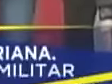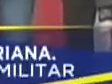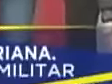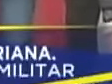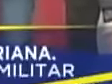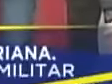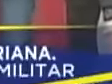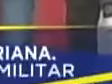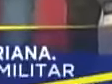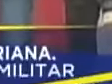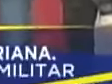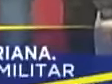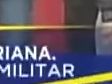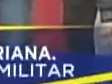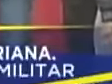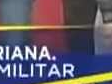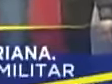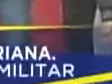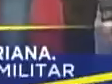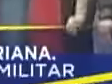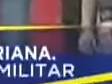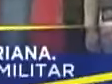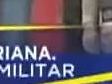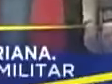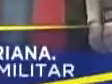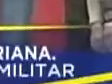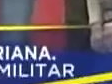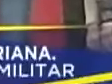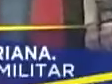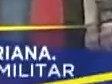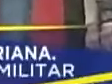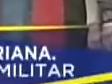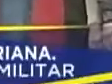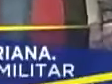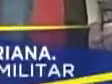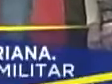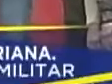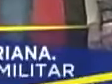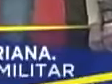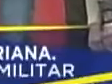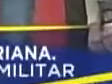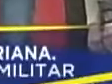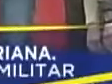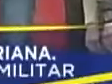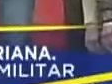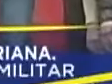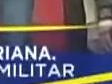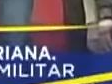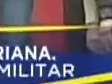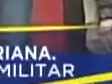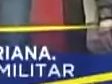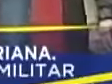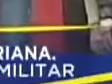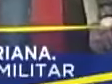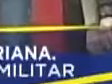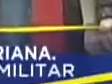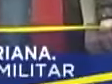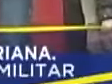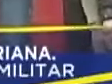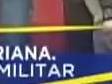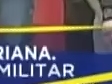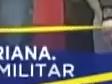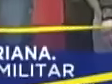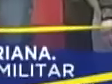Pueblo, pueblo, pueblo, gracias, gracias, Churio. Pa'lante, pues. De teniente a general y de general a